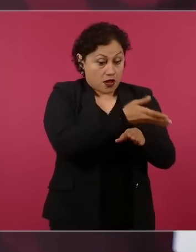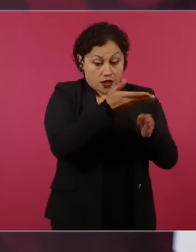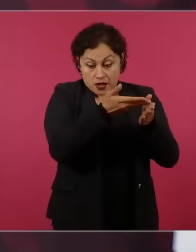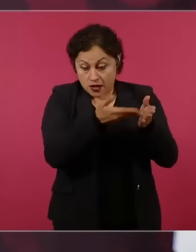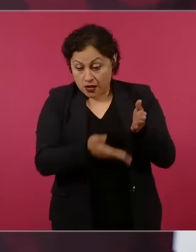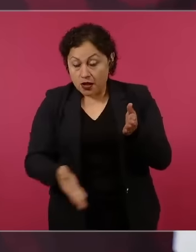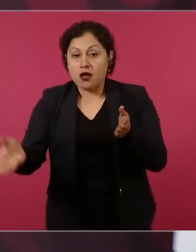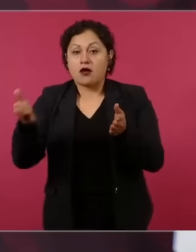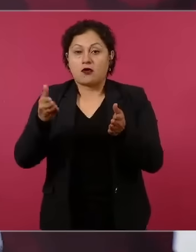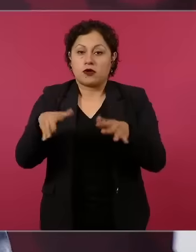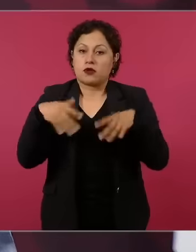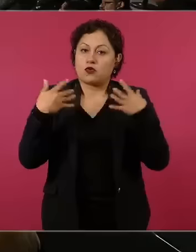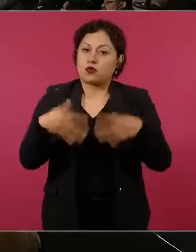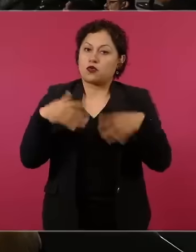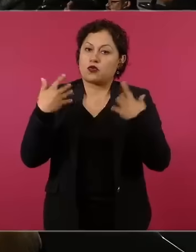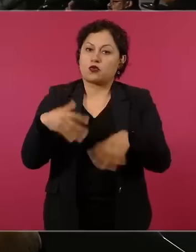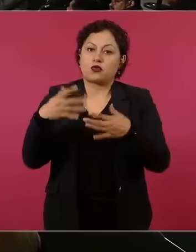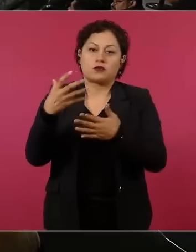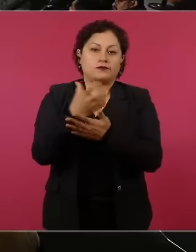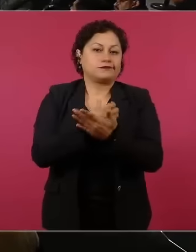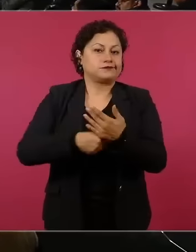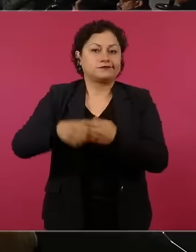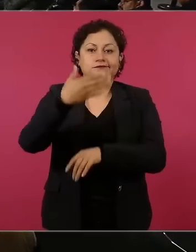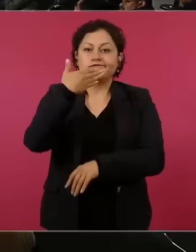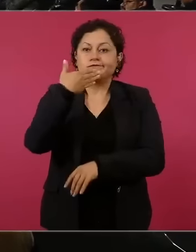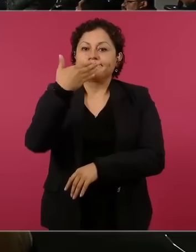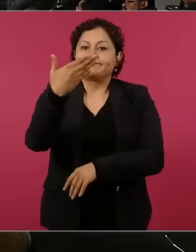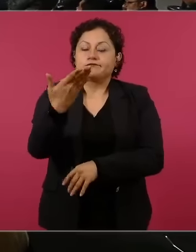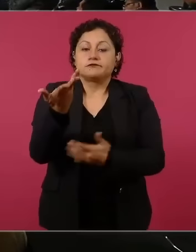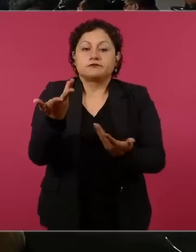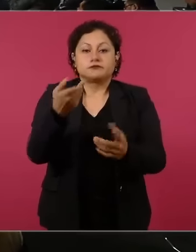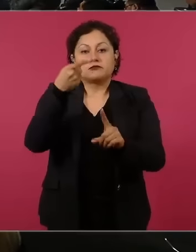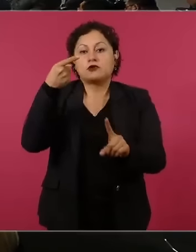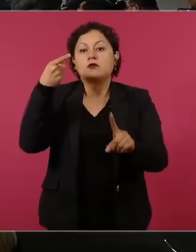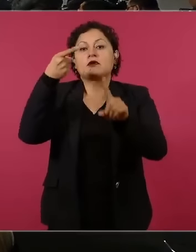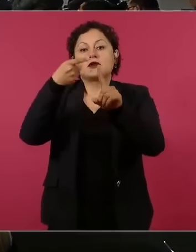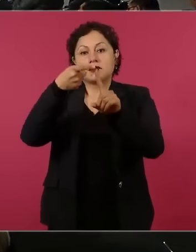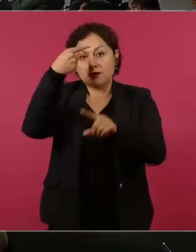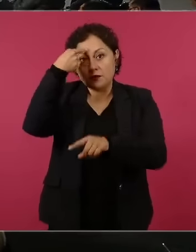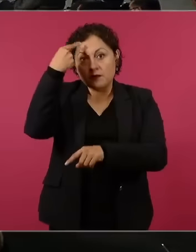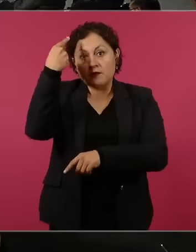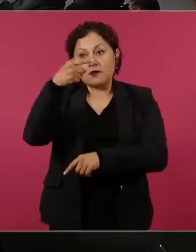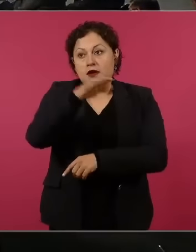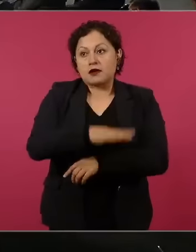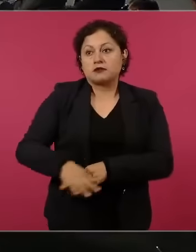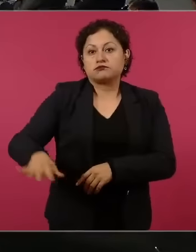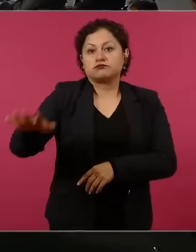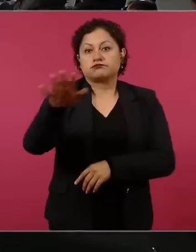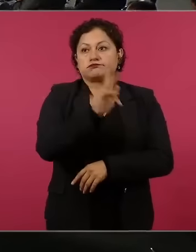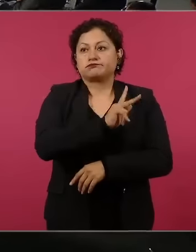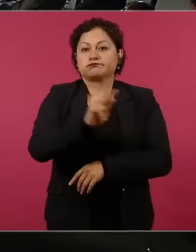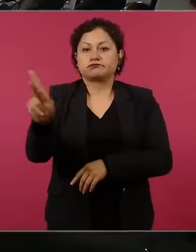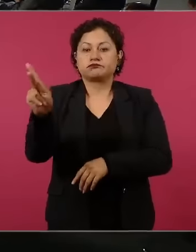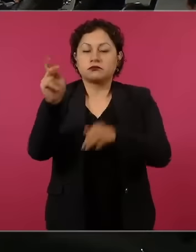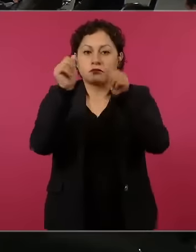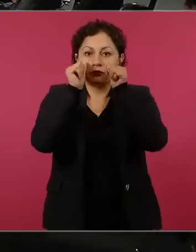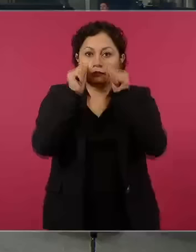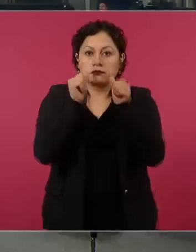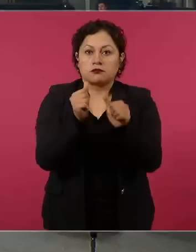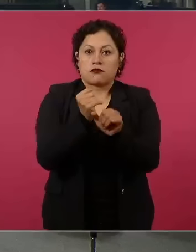se logra y vienen todos los servidores públicos a informar. Y como dije, al